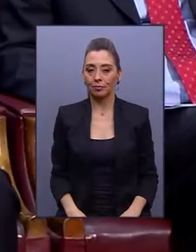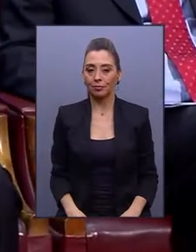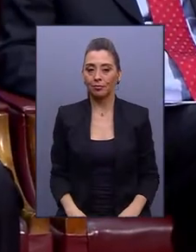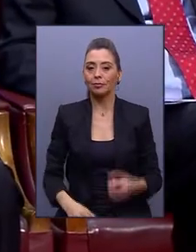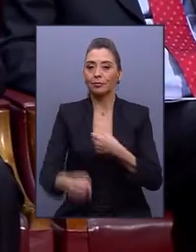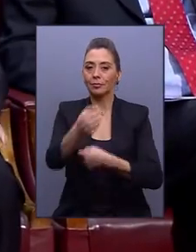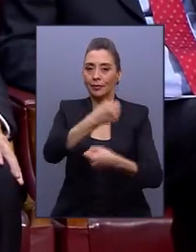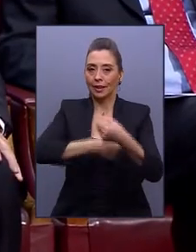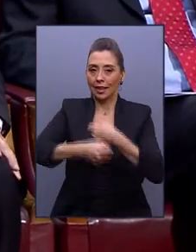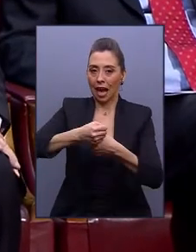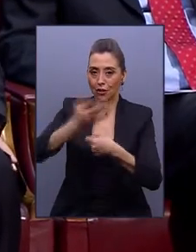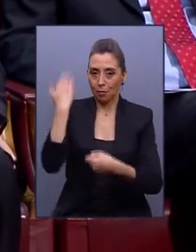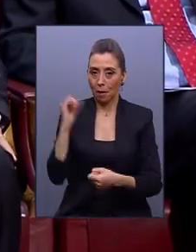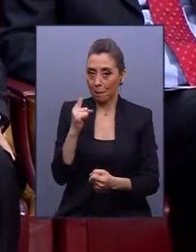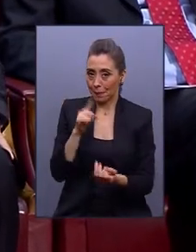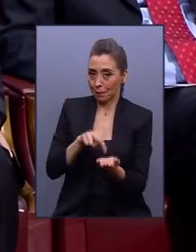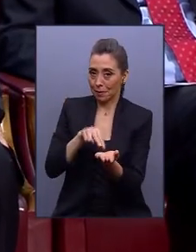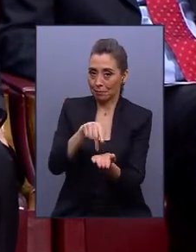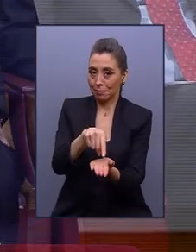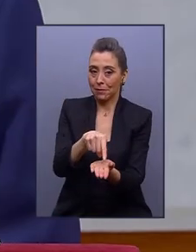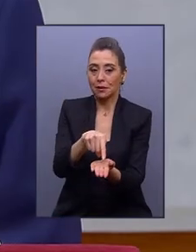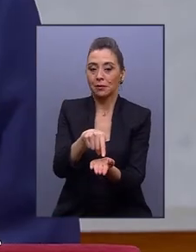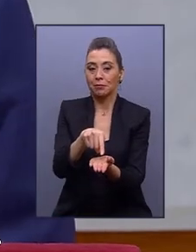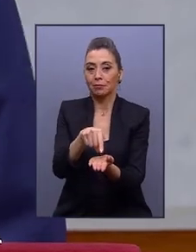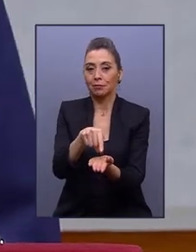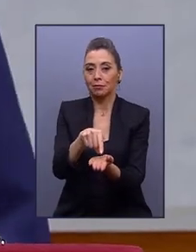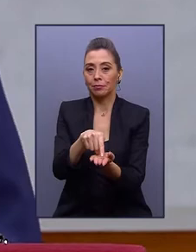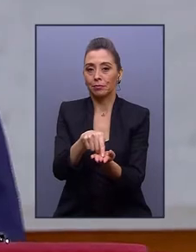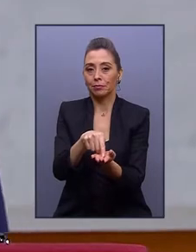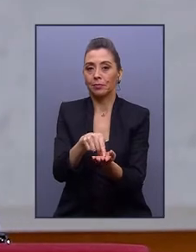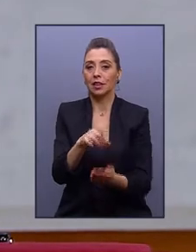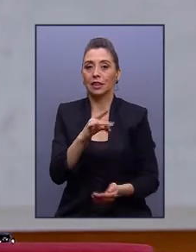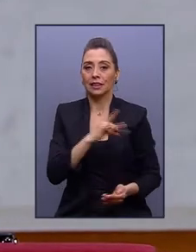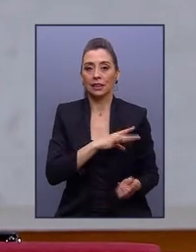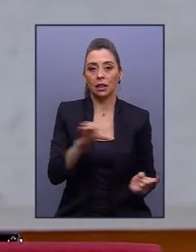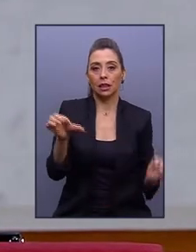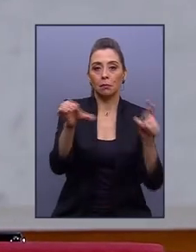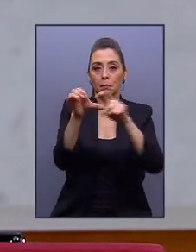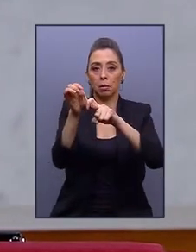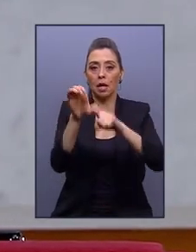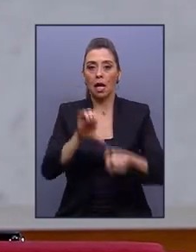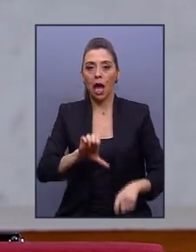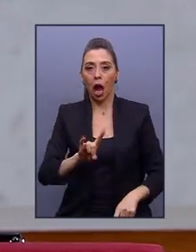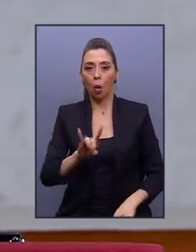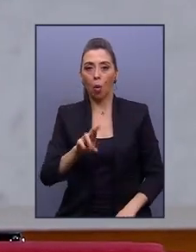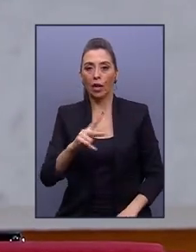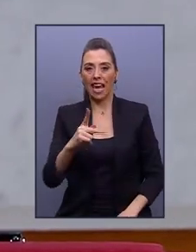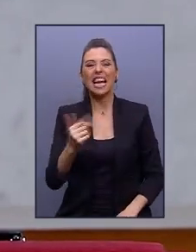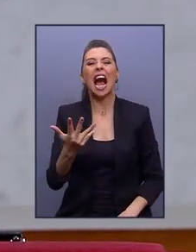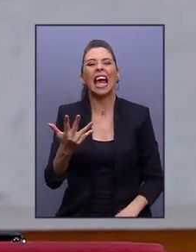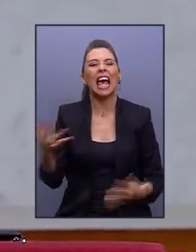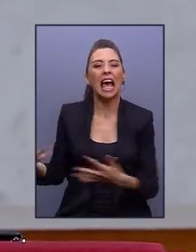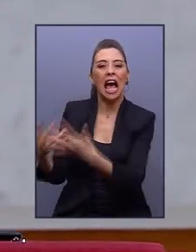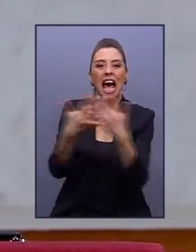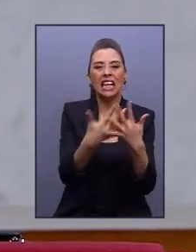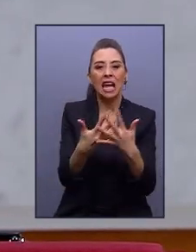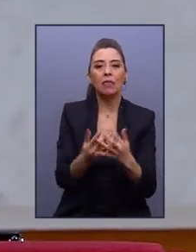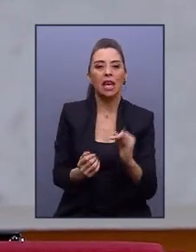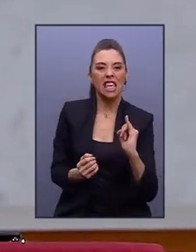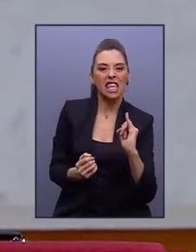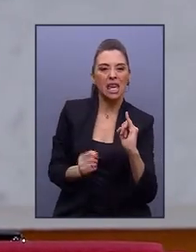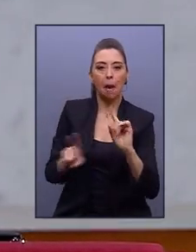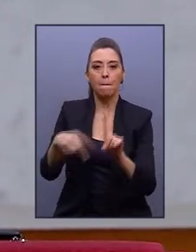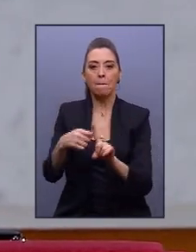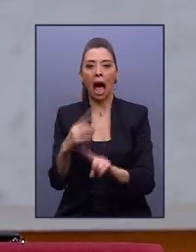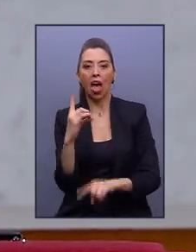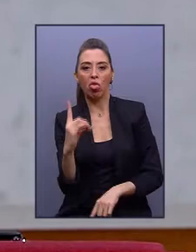El año pasado dimos el primer paso para incorporar a Chile a Eureka, la red de I+D e